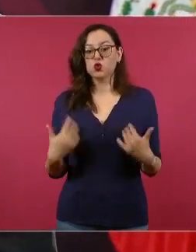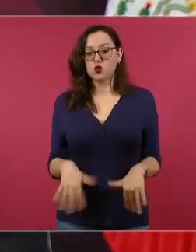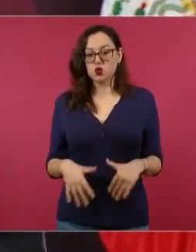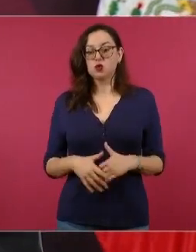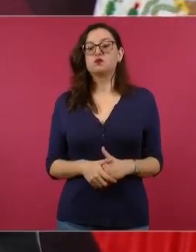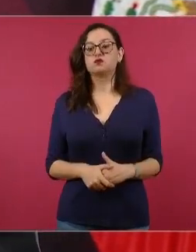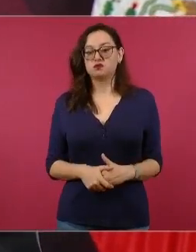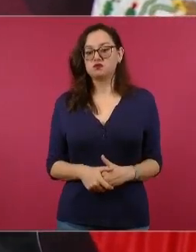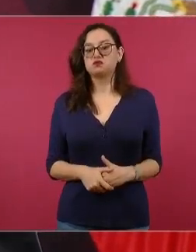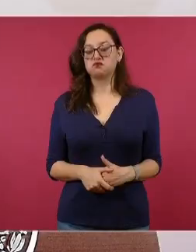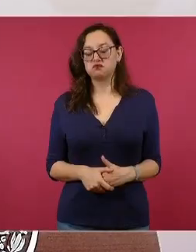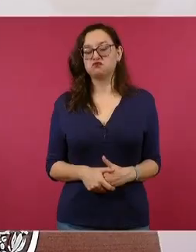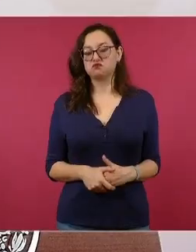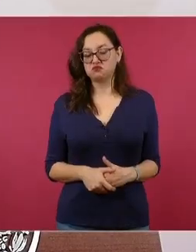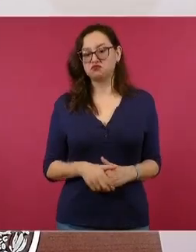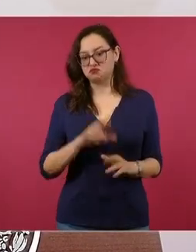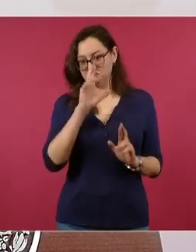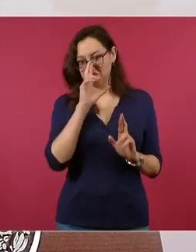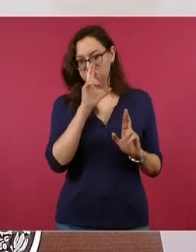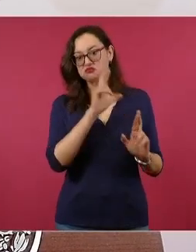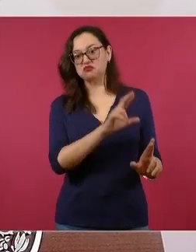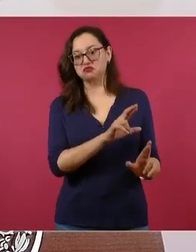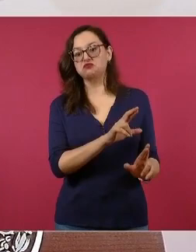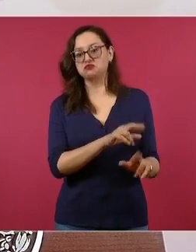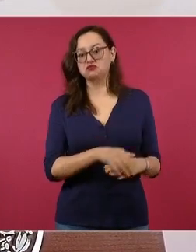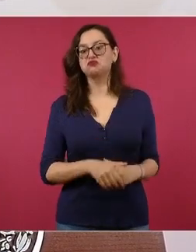es una persona que merece respeto.